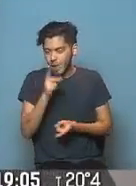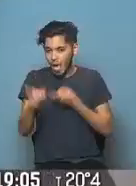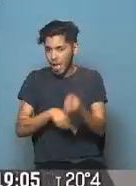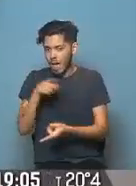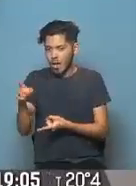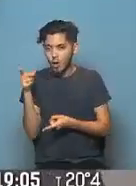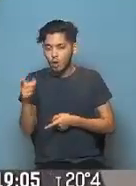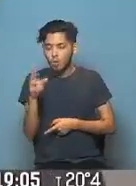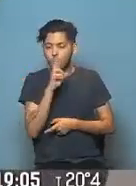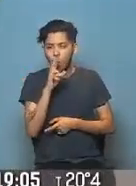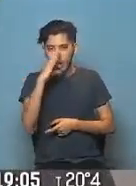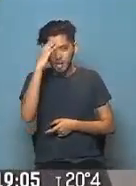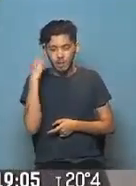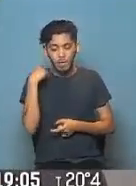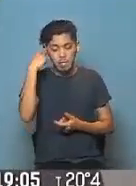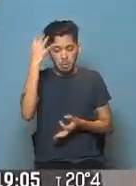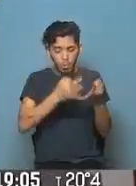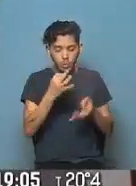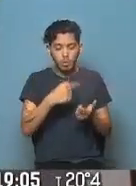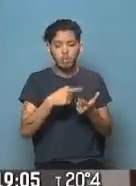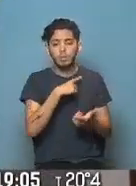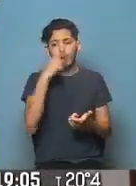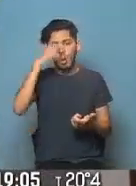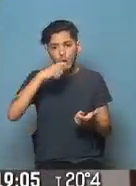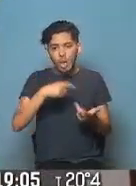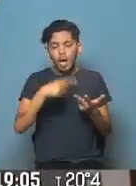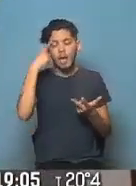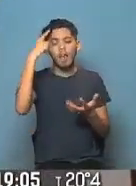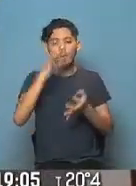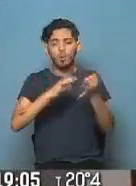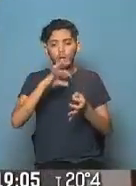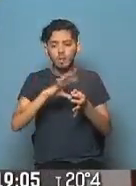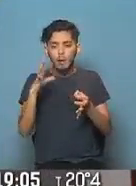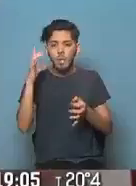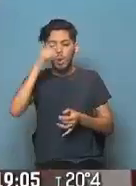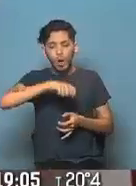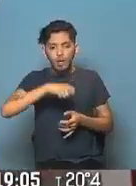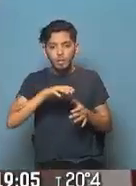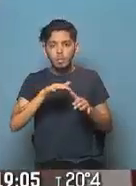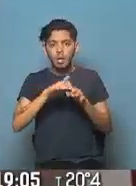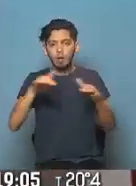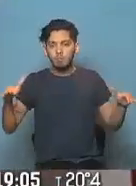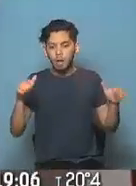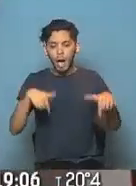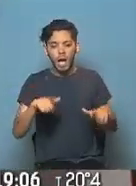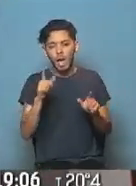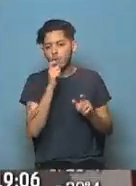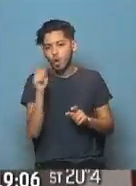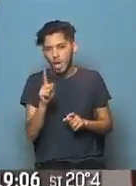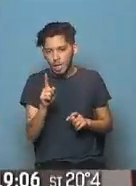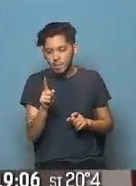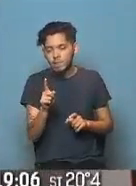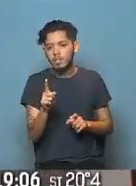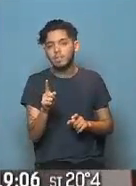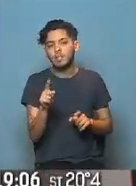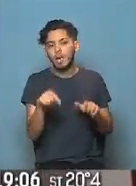Judicial, creemos en el Poder Judicial, creemos en la justicia independiente, en jueces imparciales. No es este el caso que estamos